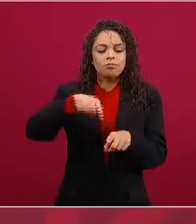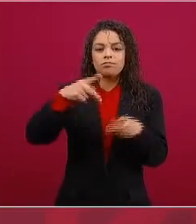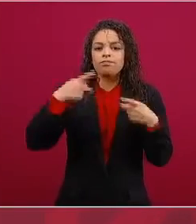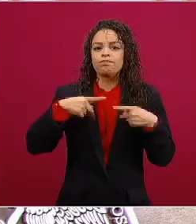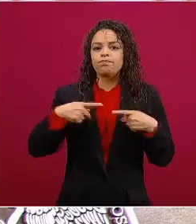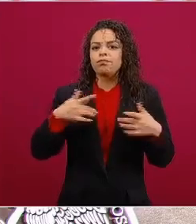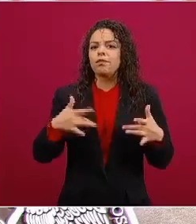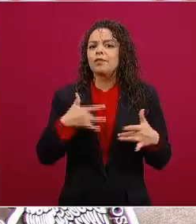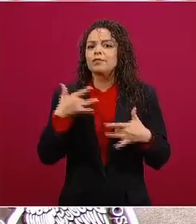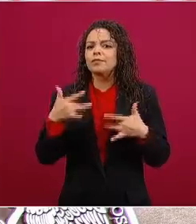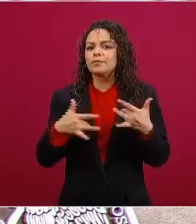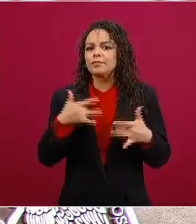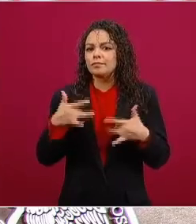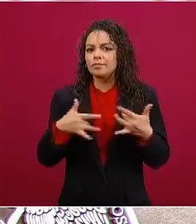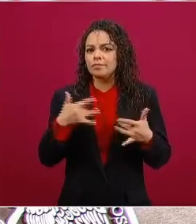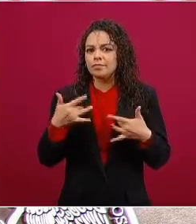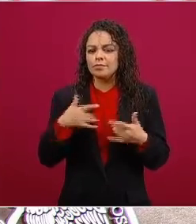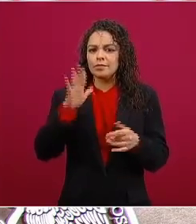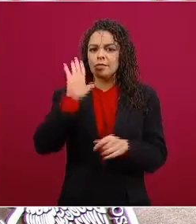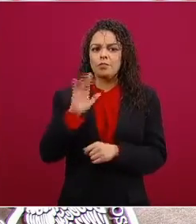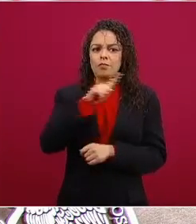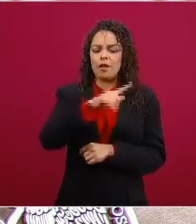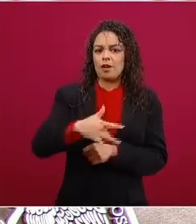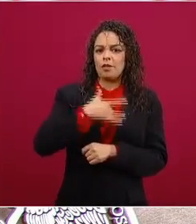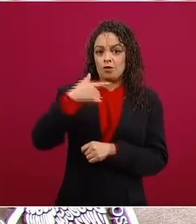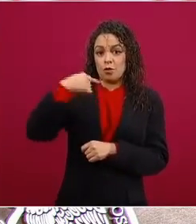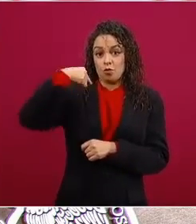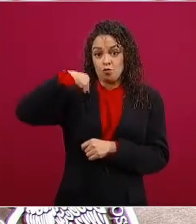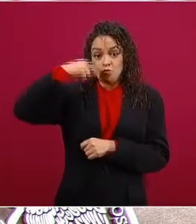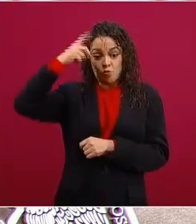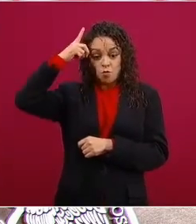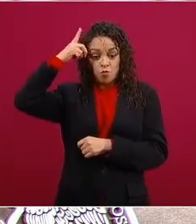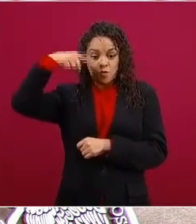actuaban como dueños de México,